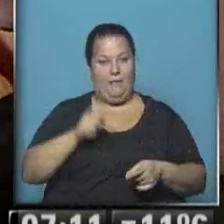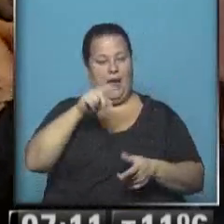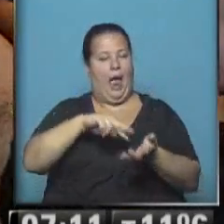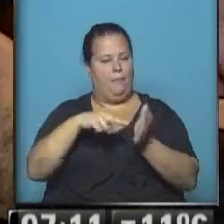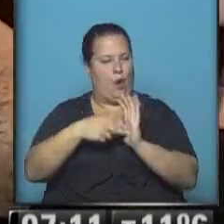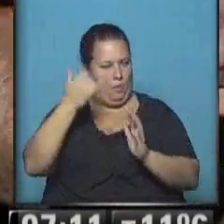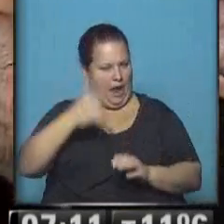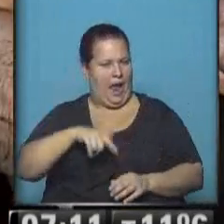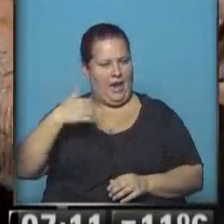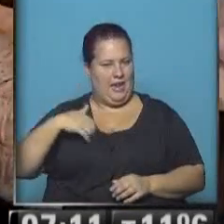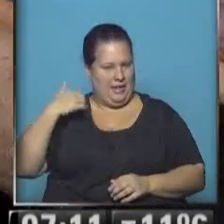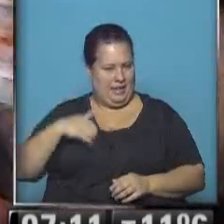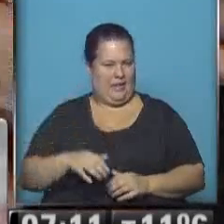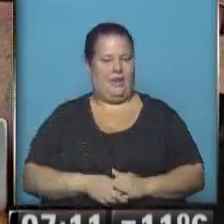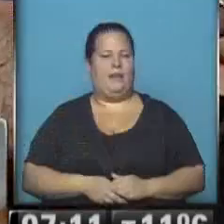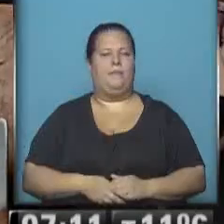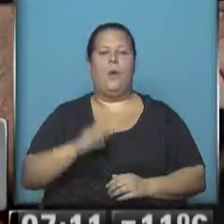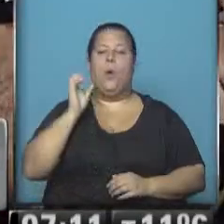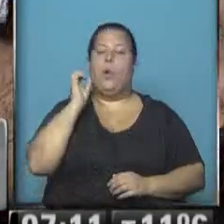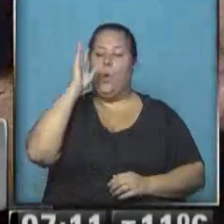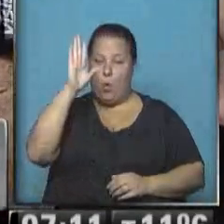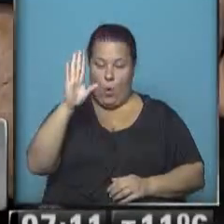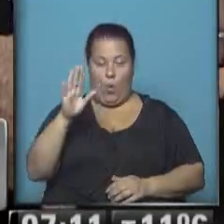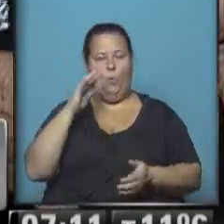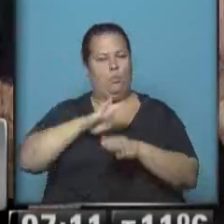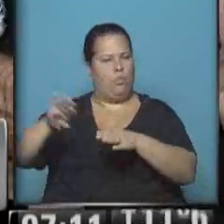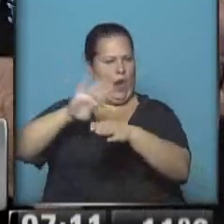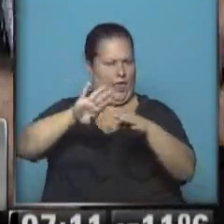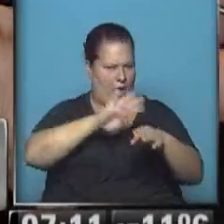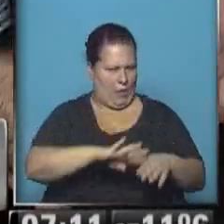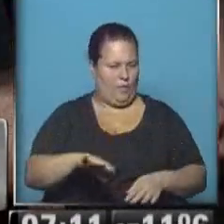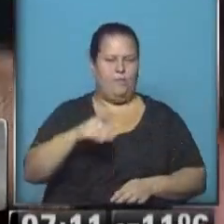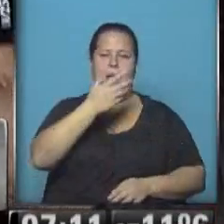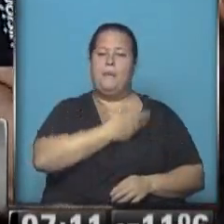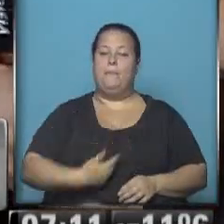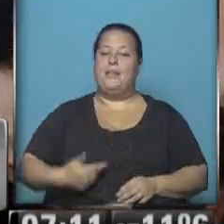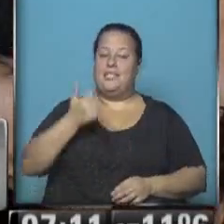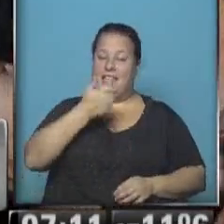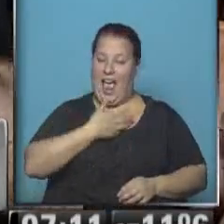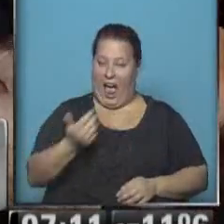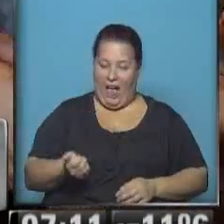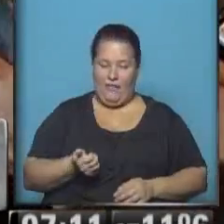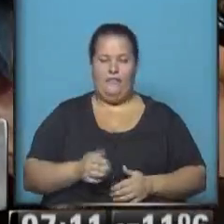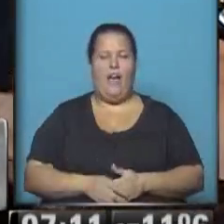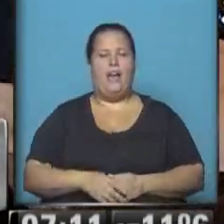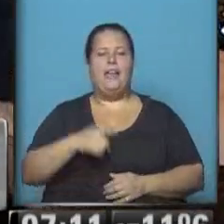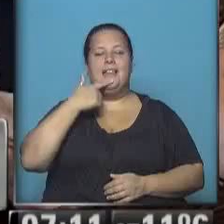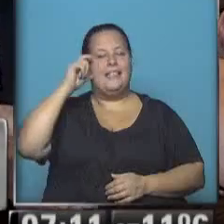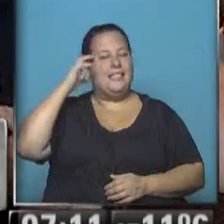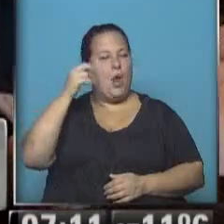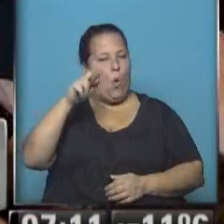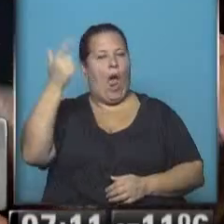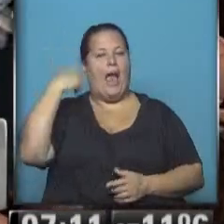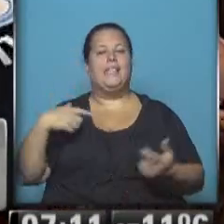inconvenientes aquí en la República Argentina y los clubes muchísimas deudas a ver Luis Segura presidente de la asociación de fútbol argentino Tuvo una